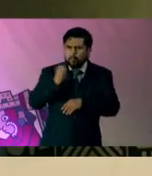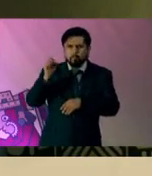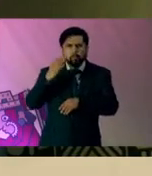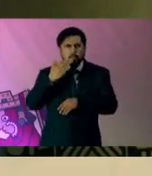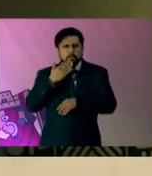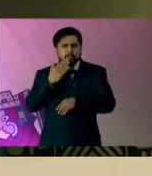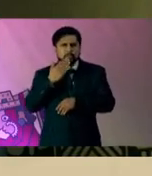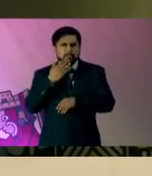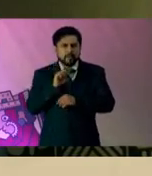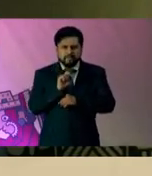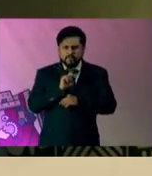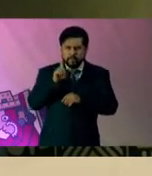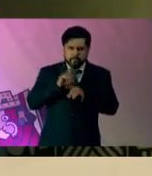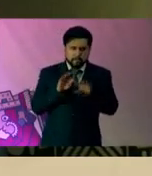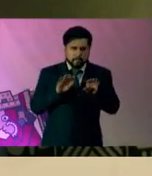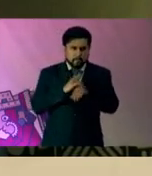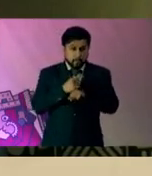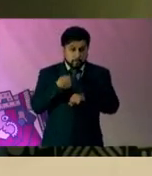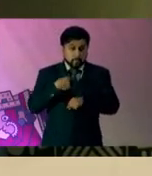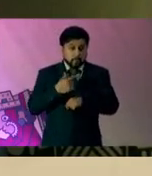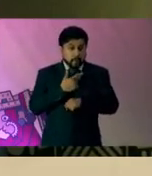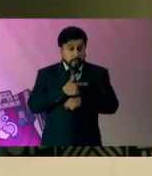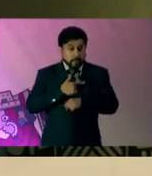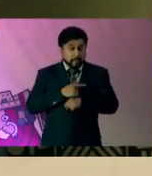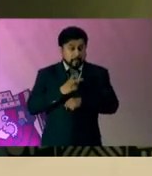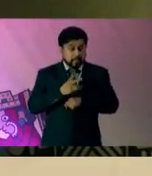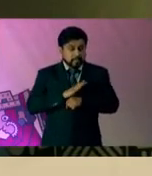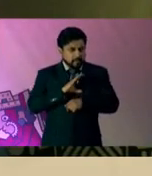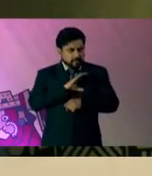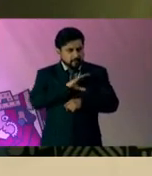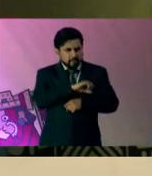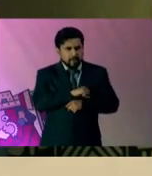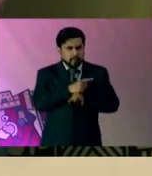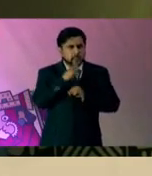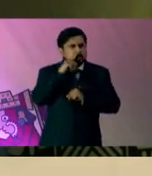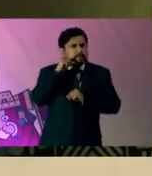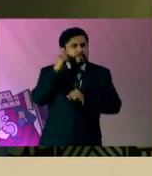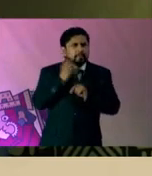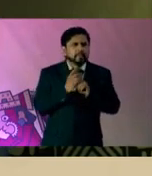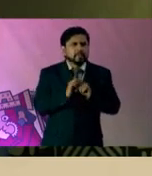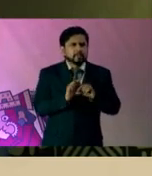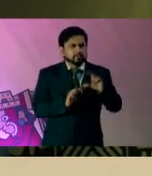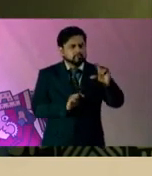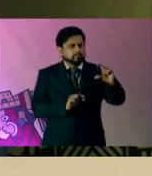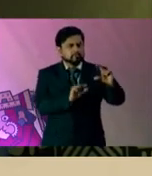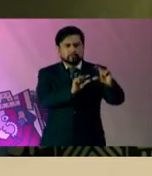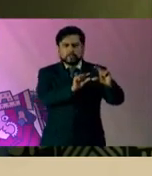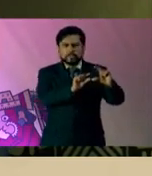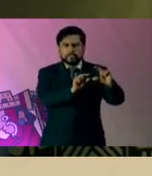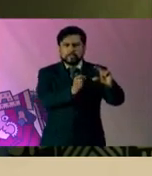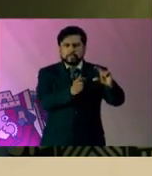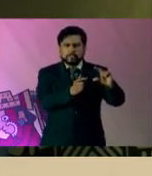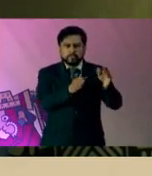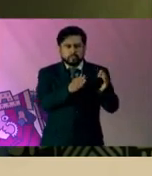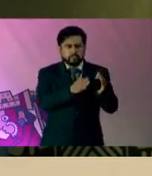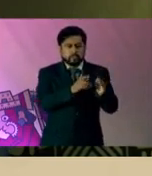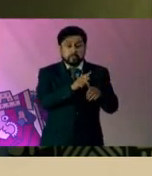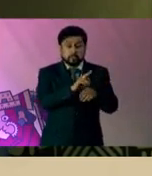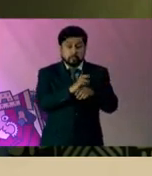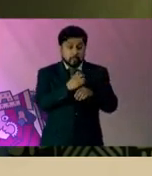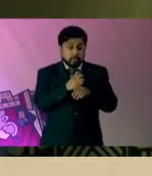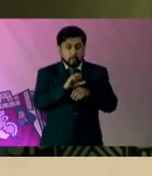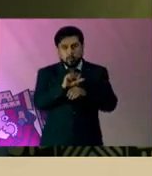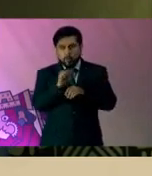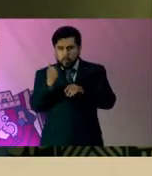es uno de los mejores zapatos que he visto y eso que es que está chiquito no y bueno es es muy fuerte